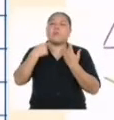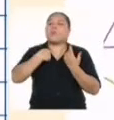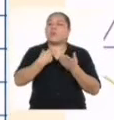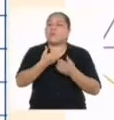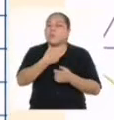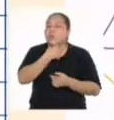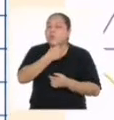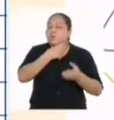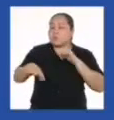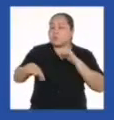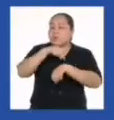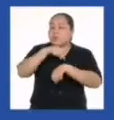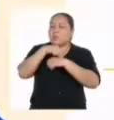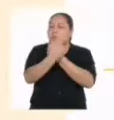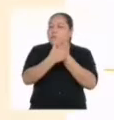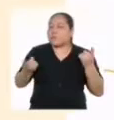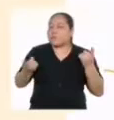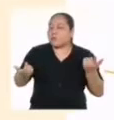favorito